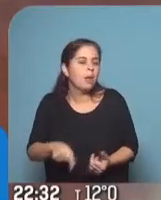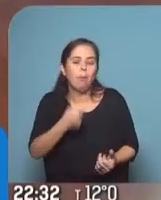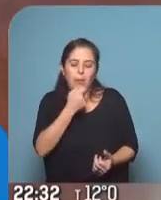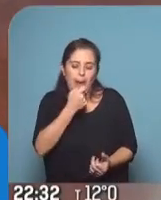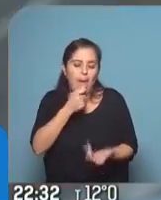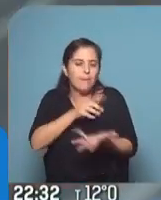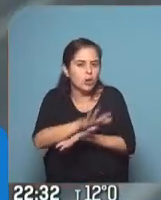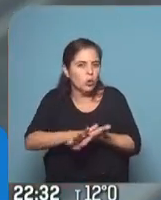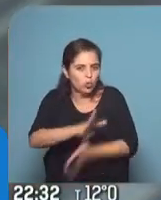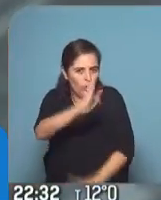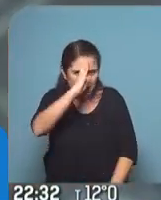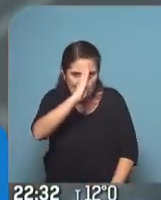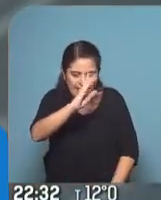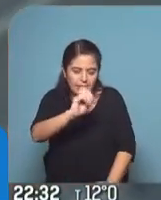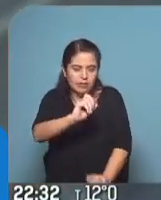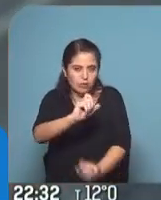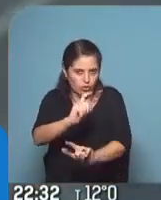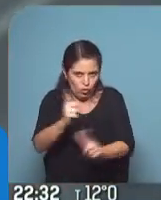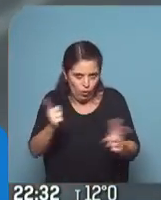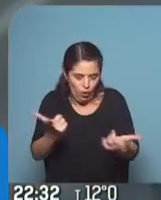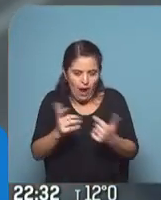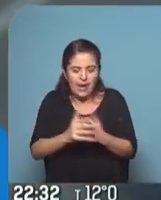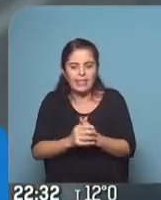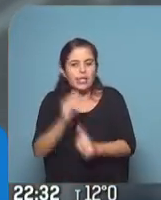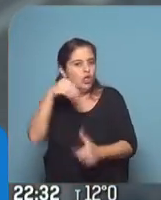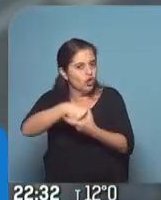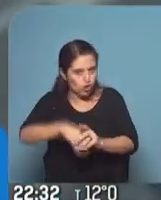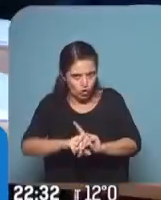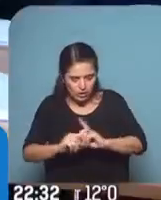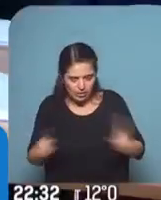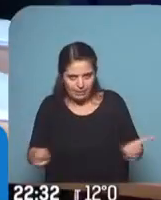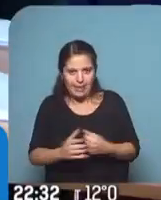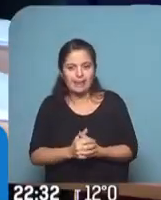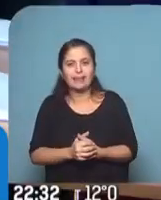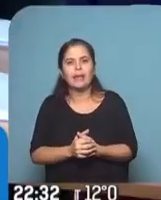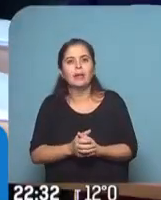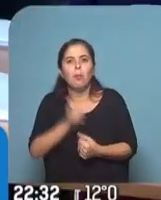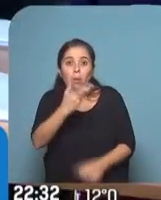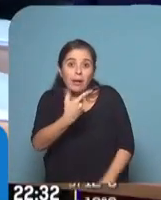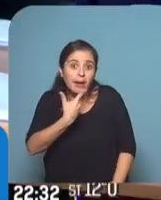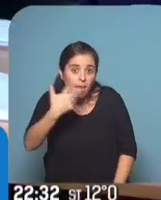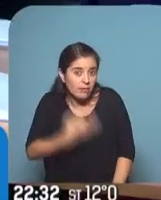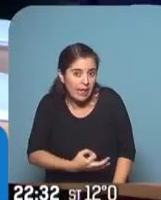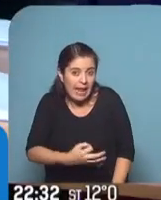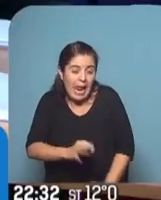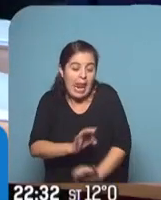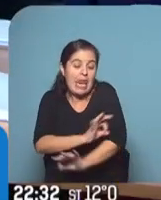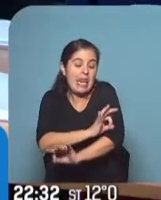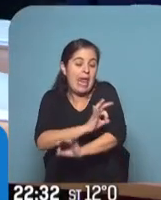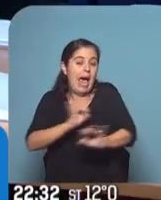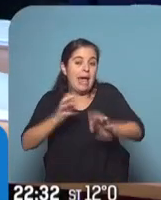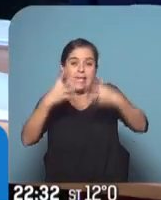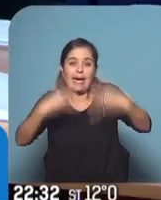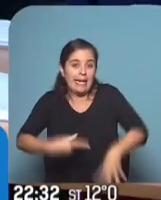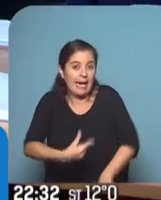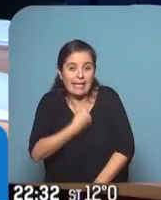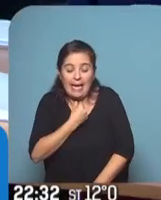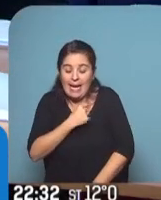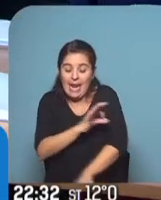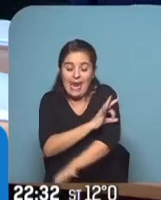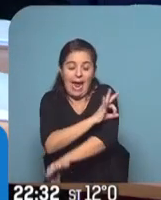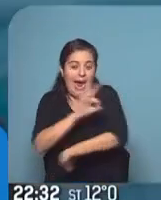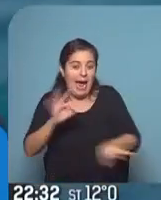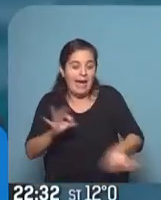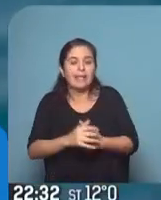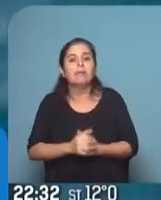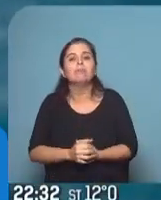siguiendo un poco lo que vos mismo planteás con respecto a que no sería del interés de nadie ir hacia ese plano de